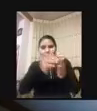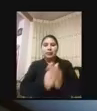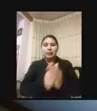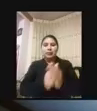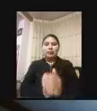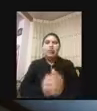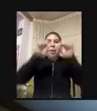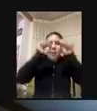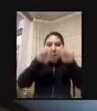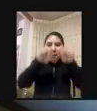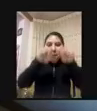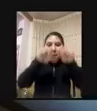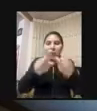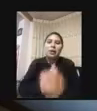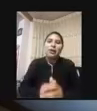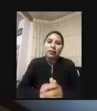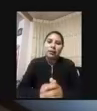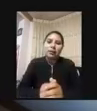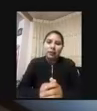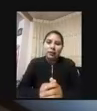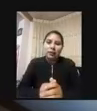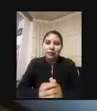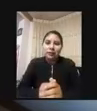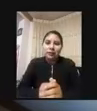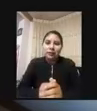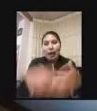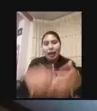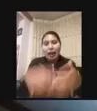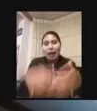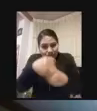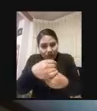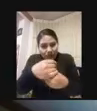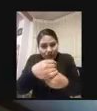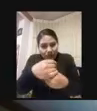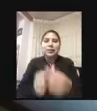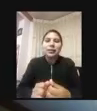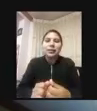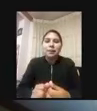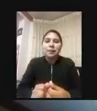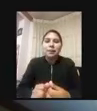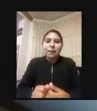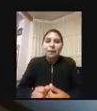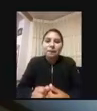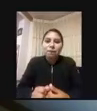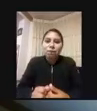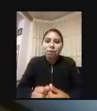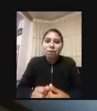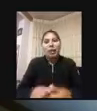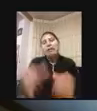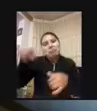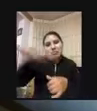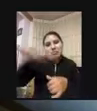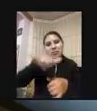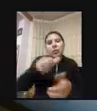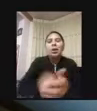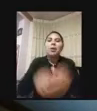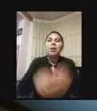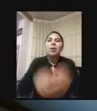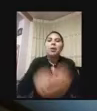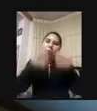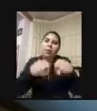expresan en el lenguaje expresivo, ¿ya? Entonces, también otro sería, ¿no?